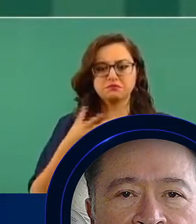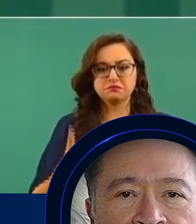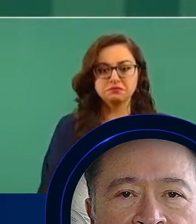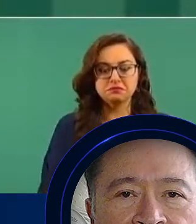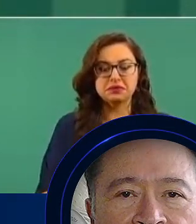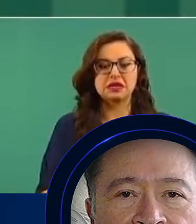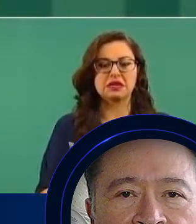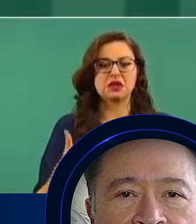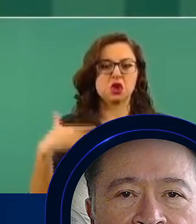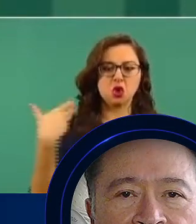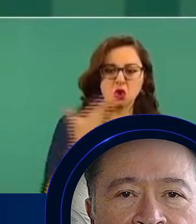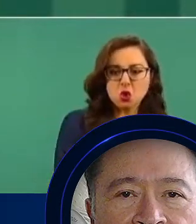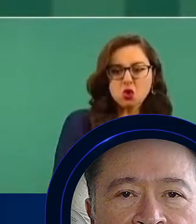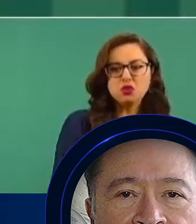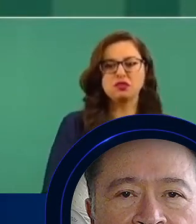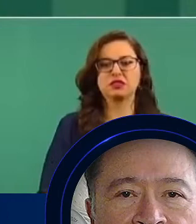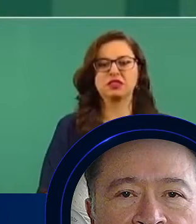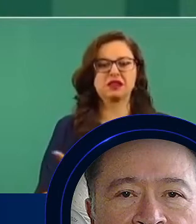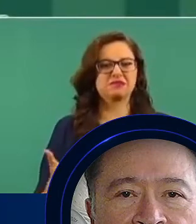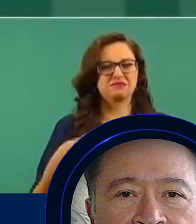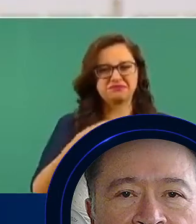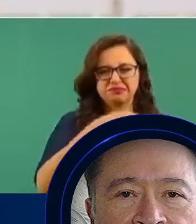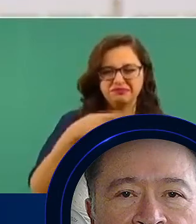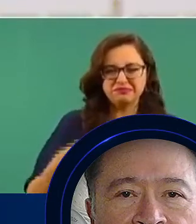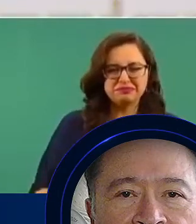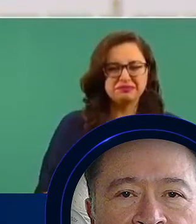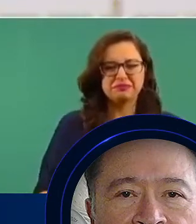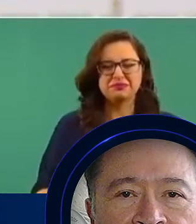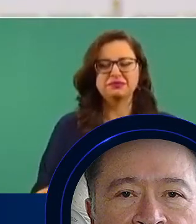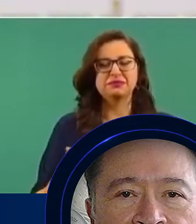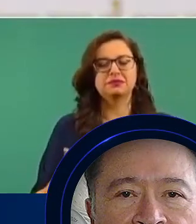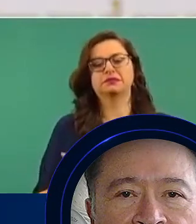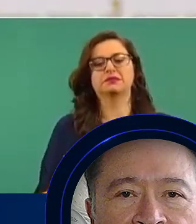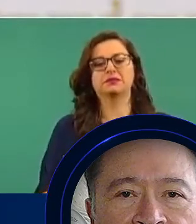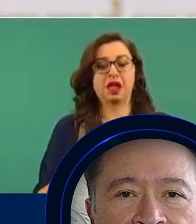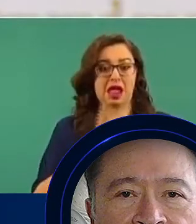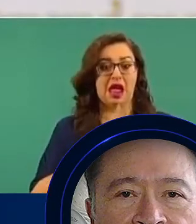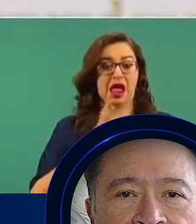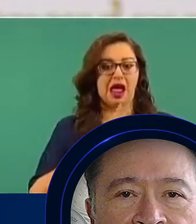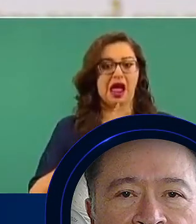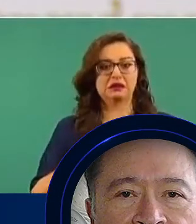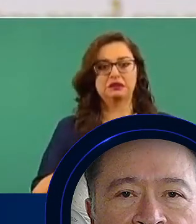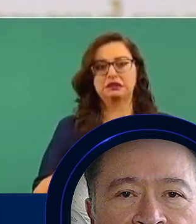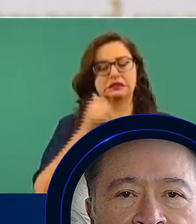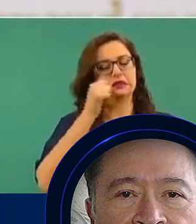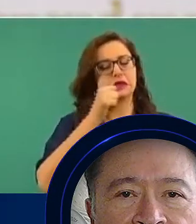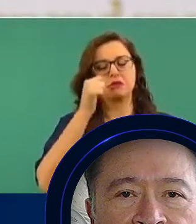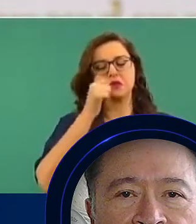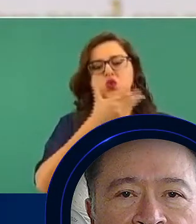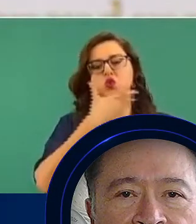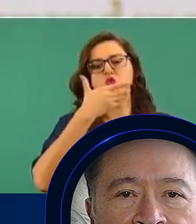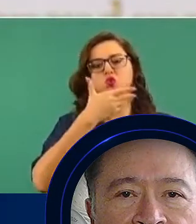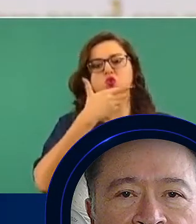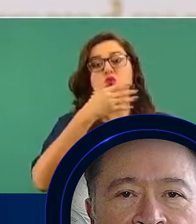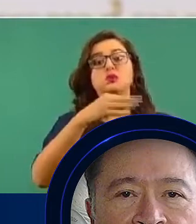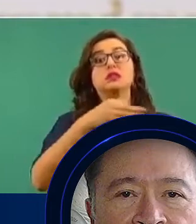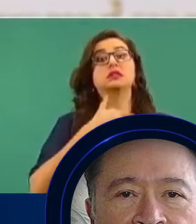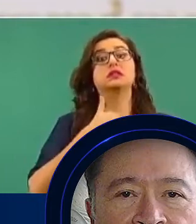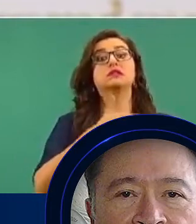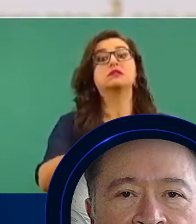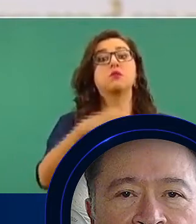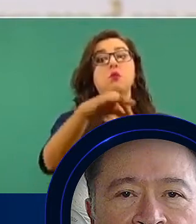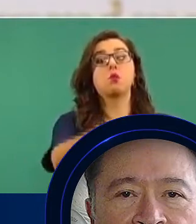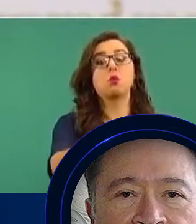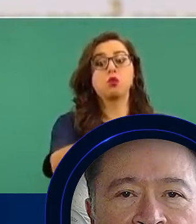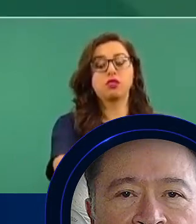Cómo se define finalmente este problema Y bueno, esta es una de las características Que, digamos,